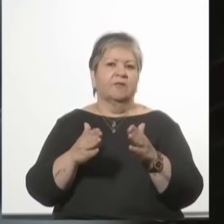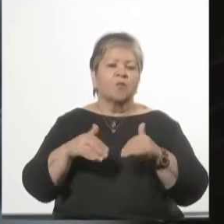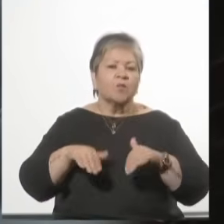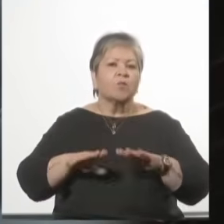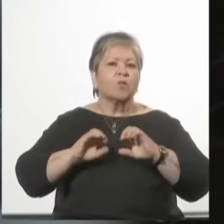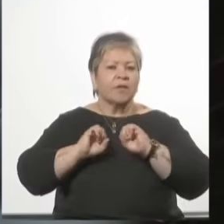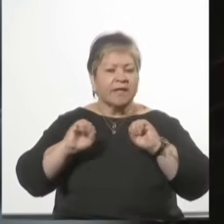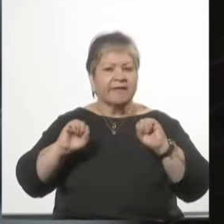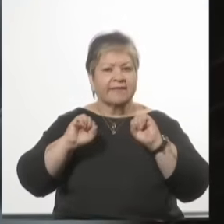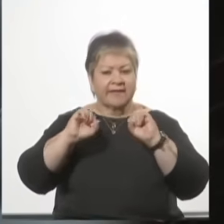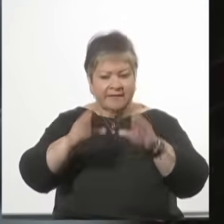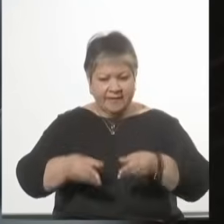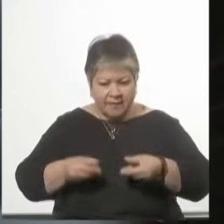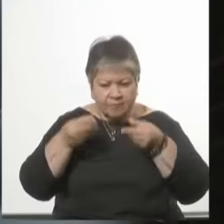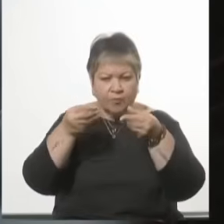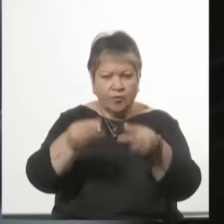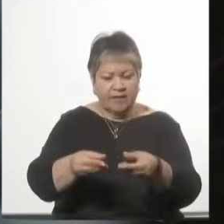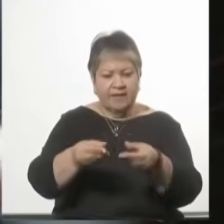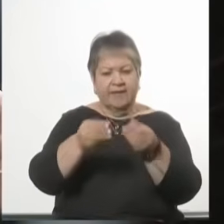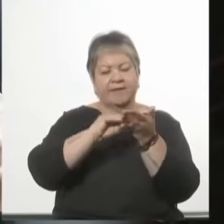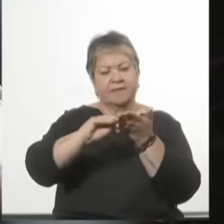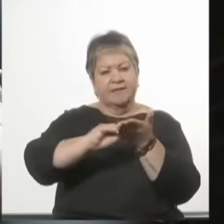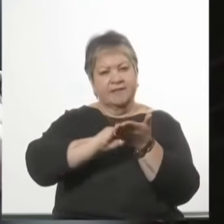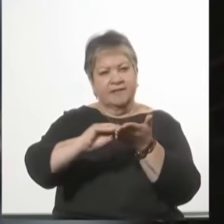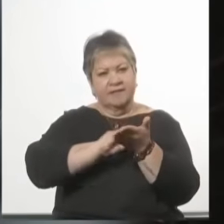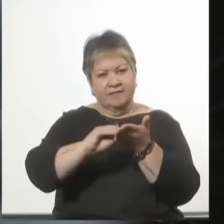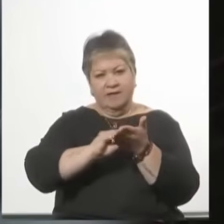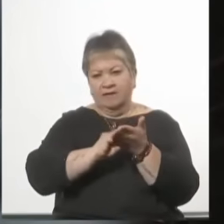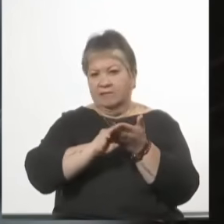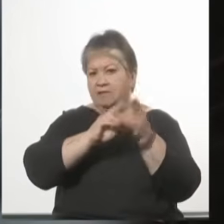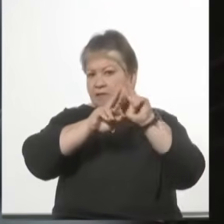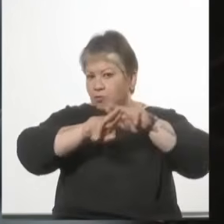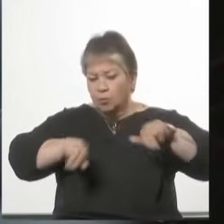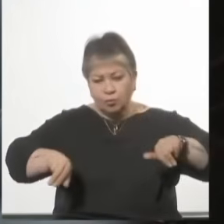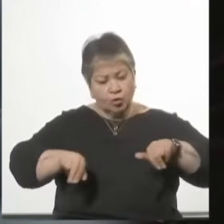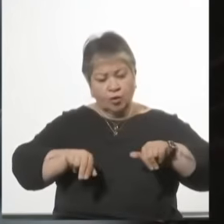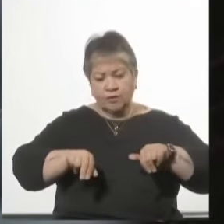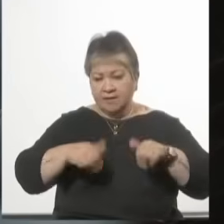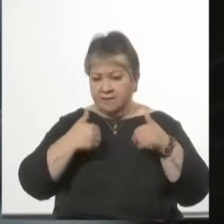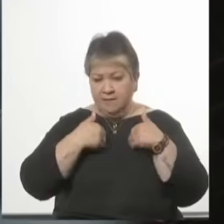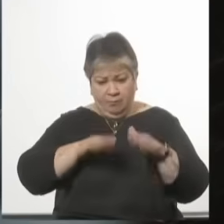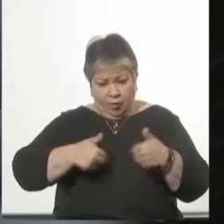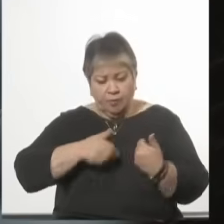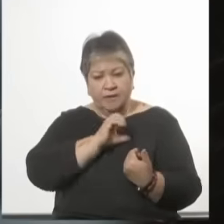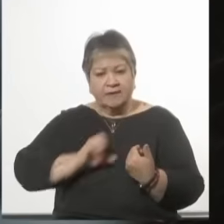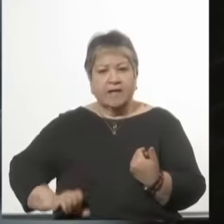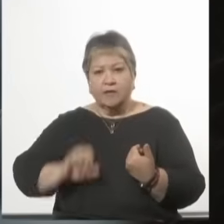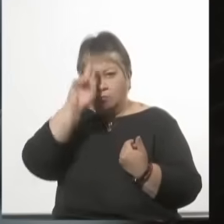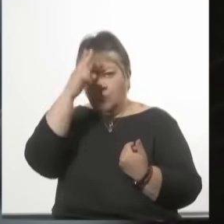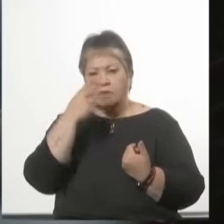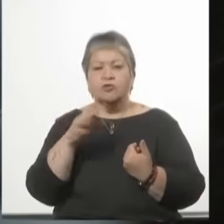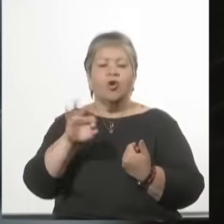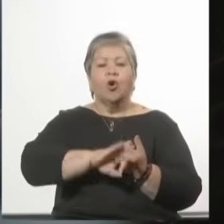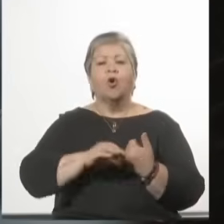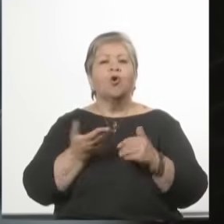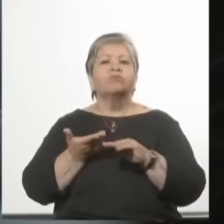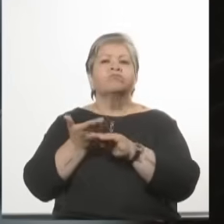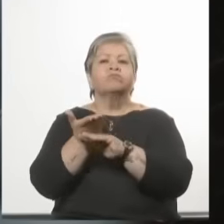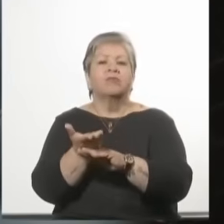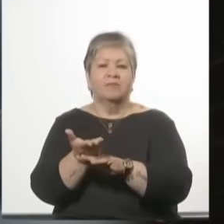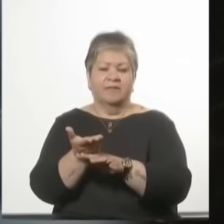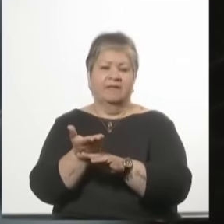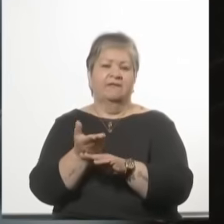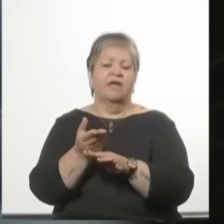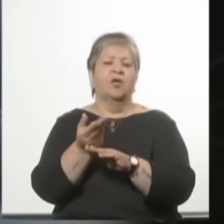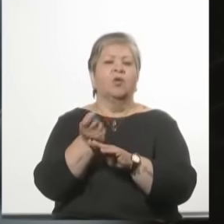eventualmente disponer en vía administrativa la resolución unilateral del contrato, o bien de requerir la misma por vía jurisdiccional,